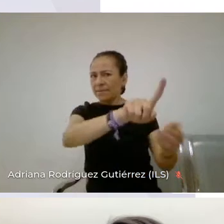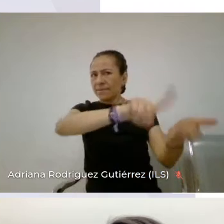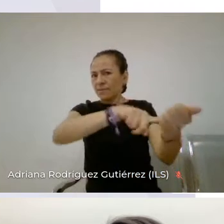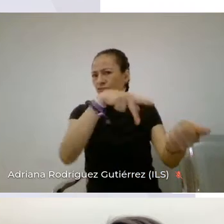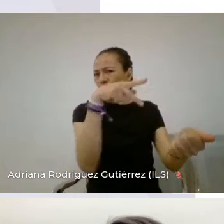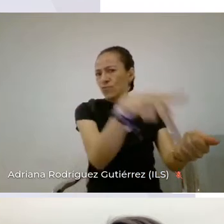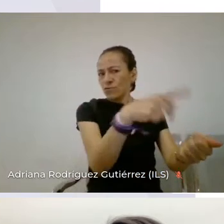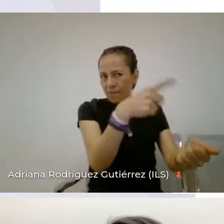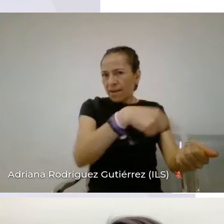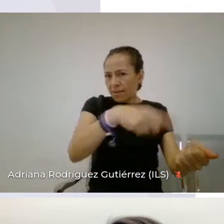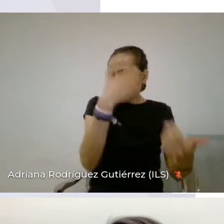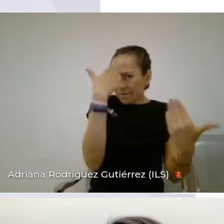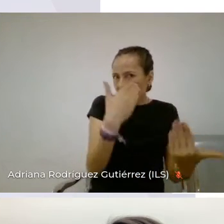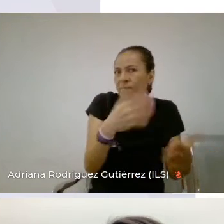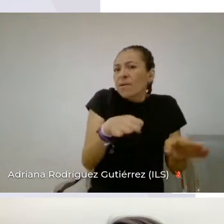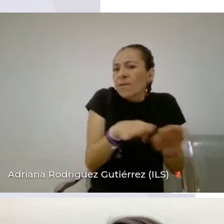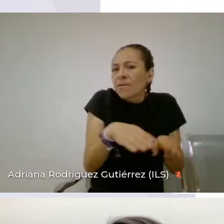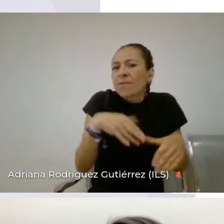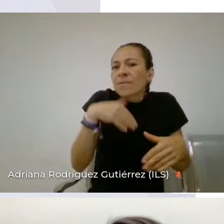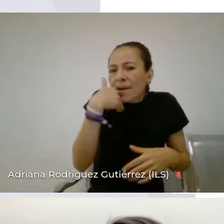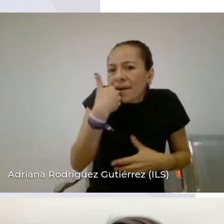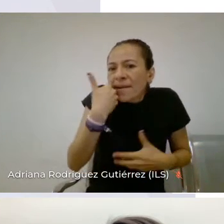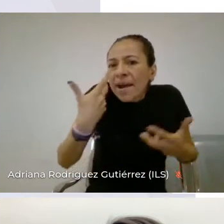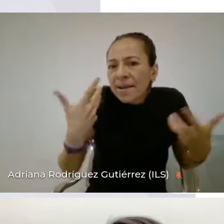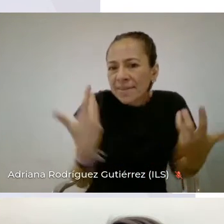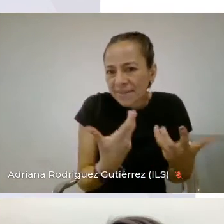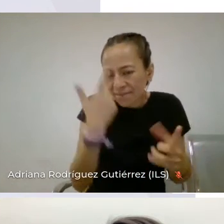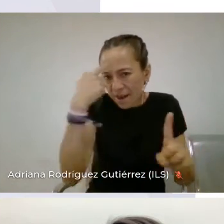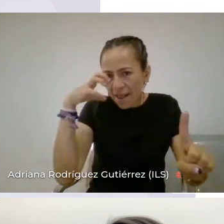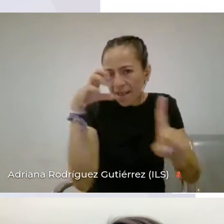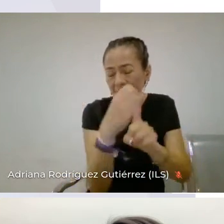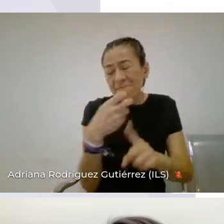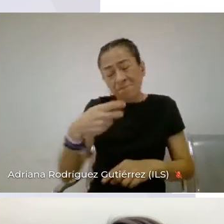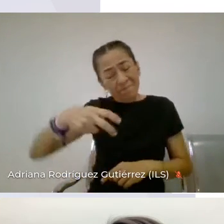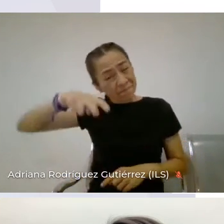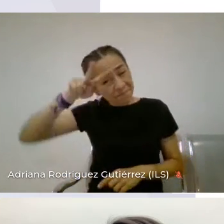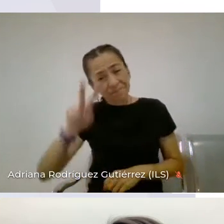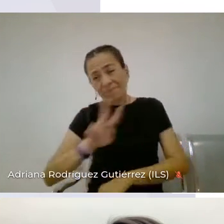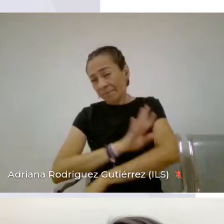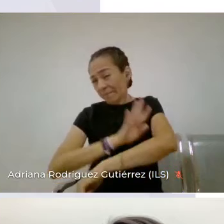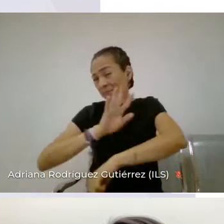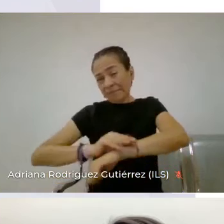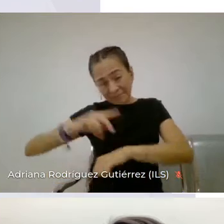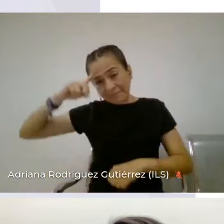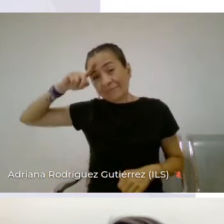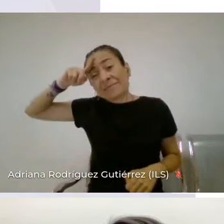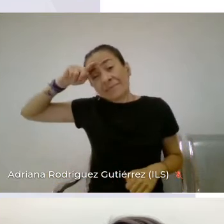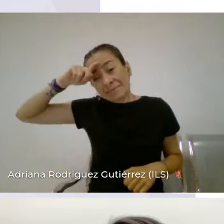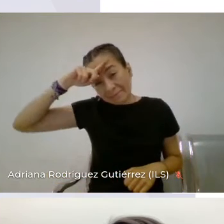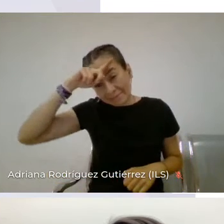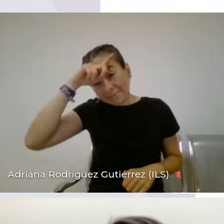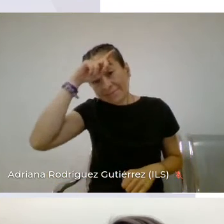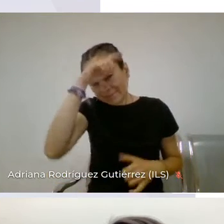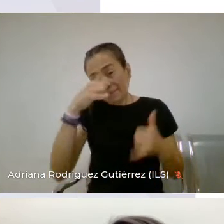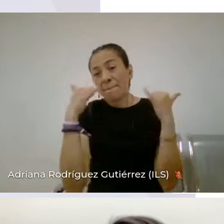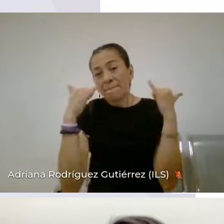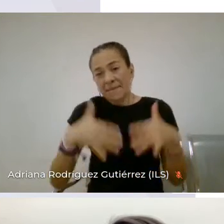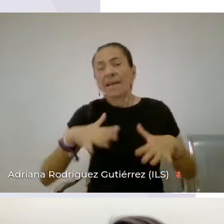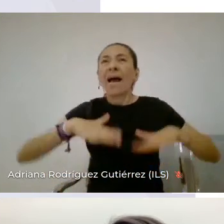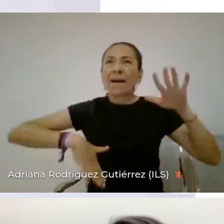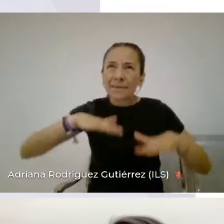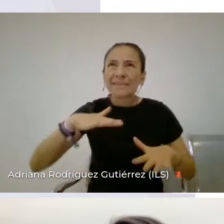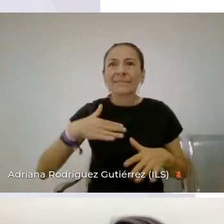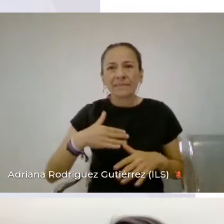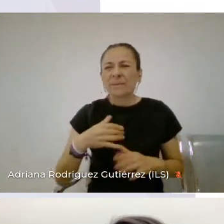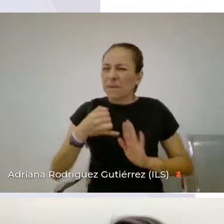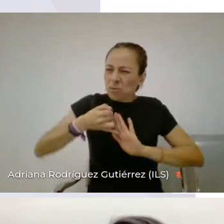bien importante, y la verdad es que es súper difícil, porque por un lado lo puedes hacer bien profundo, hemos hecho muchos talleres con las